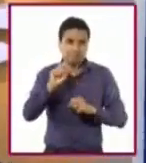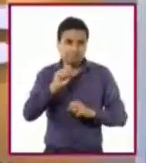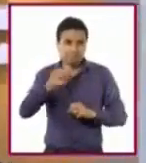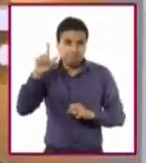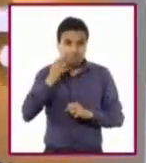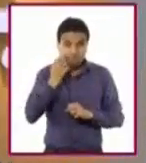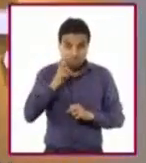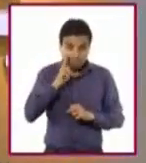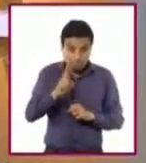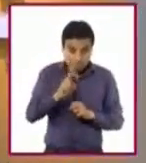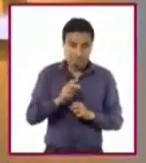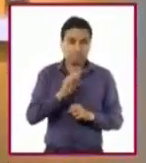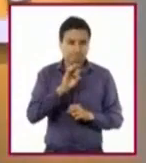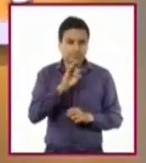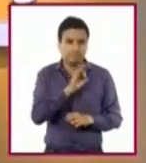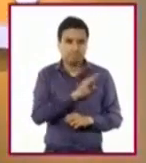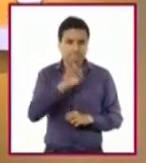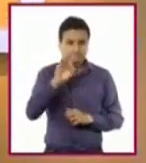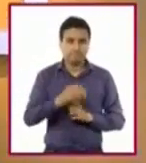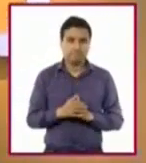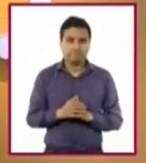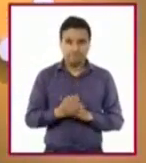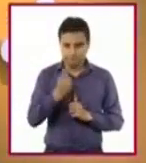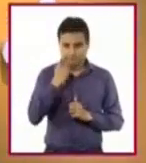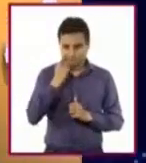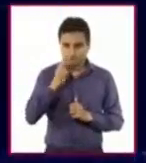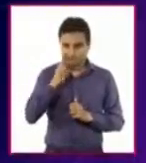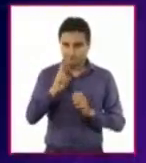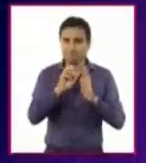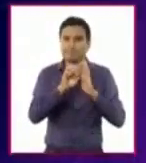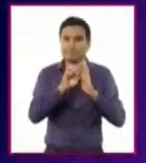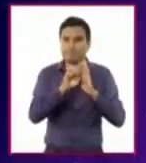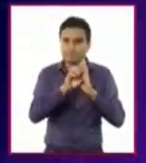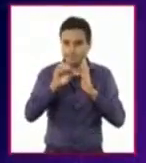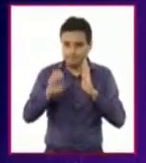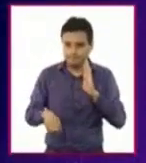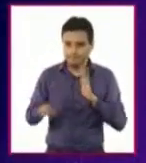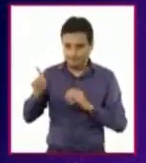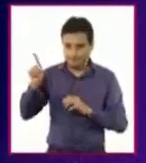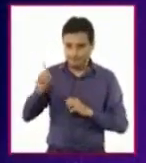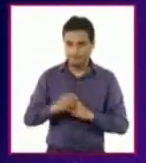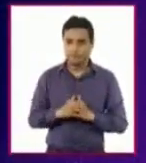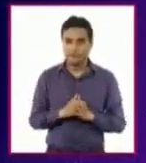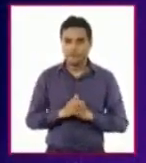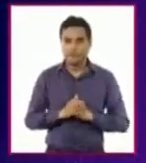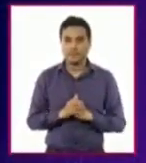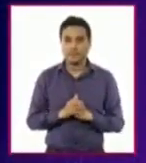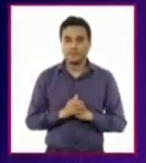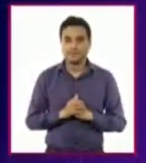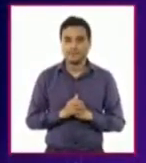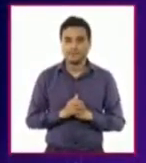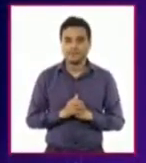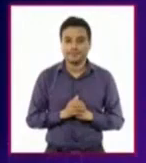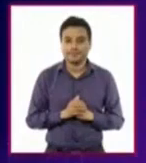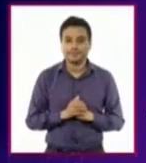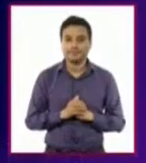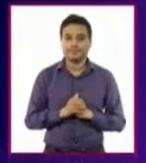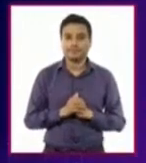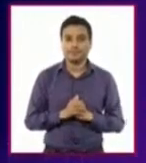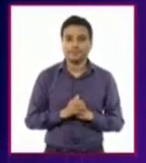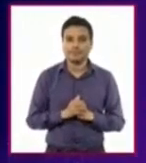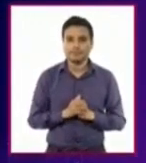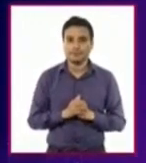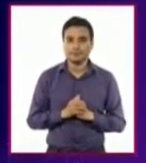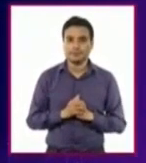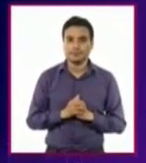análisis de temas de interés observé en el siguiente ejemplo en la gráfica tamaño promedio del